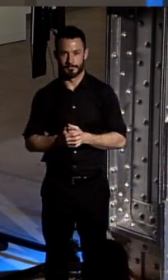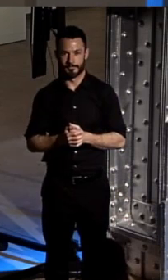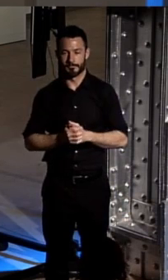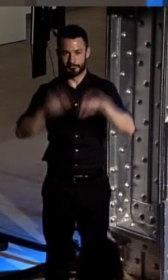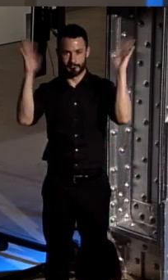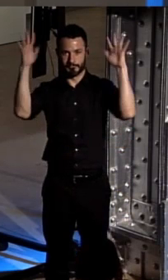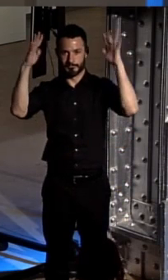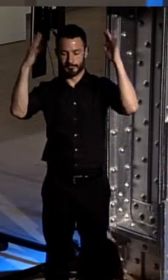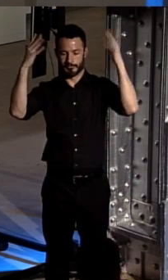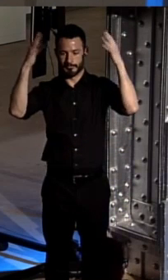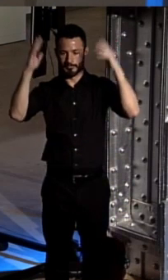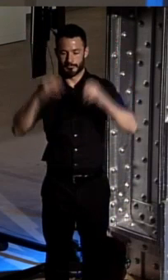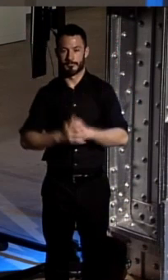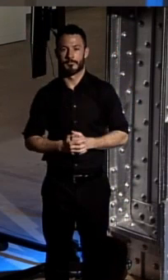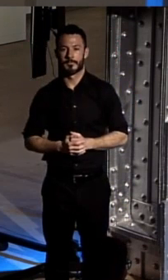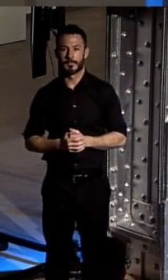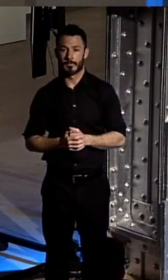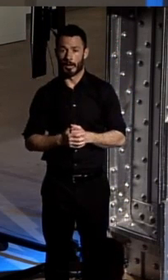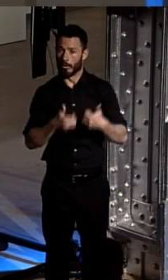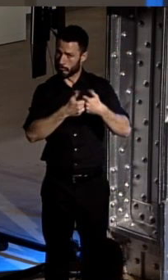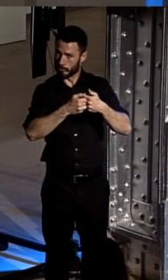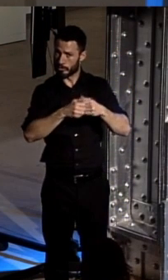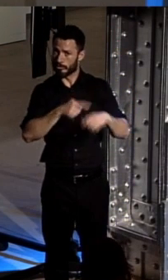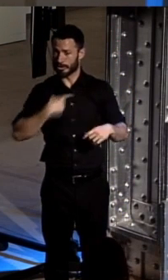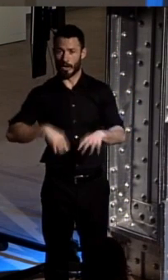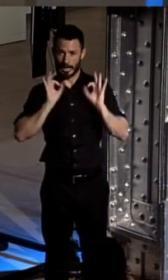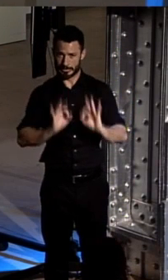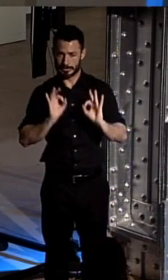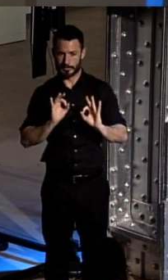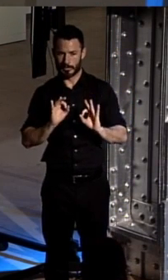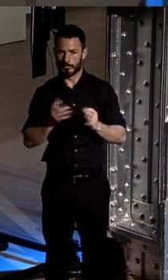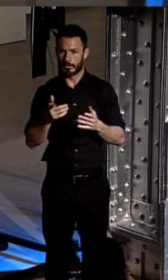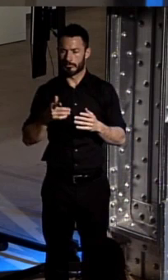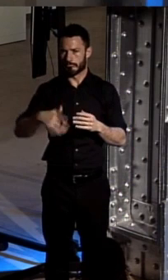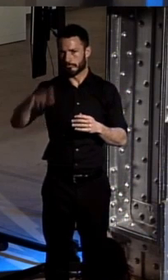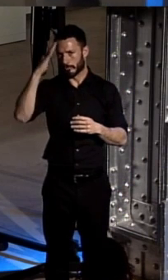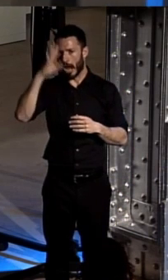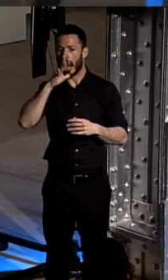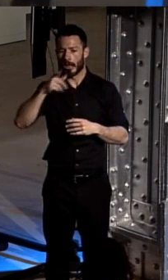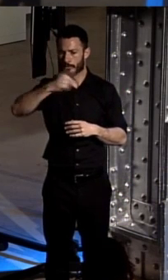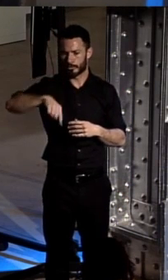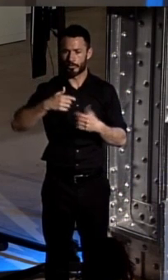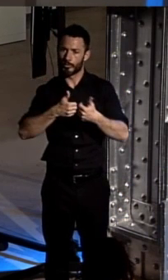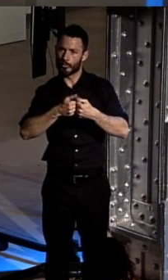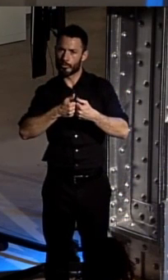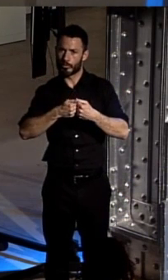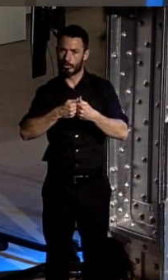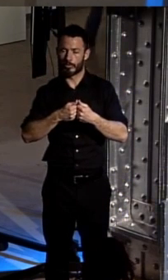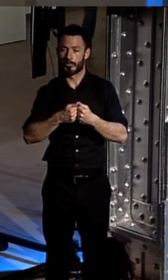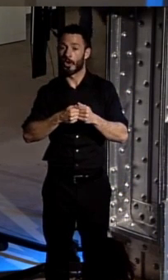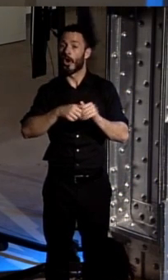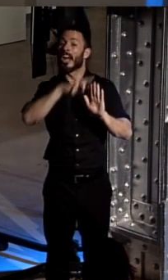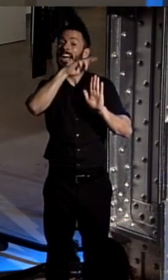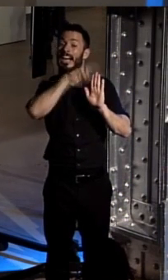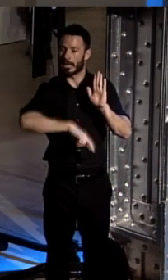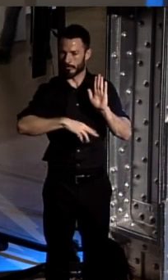aplauso. Ese es el pulso chino. Van a jugar, entonces, fíjense, van a jugar un pulso chino. Se juega a 2. Van a jugar con las siguientes reglas.